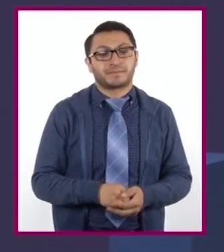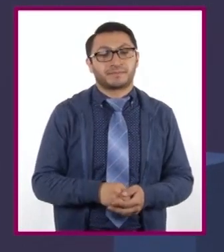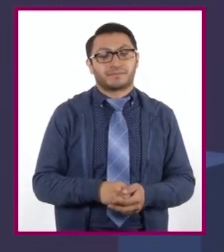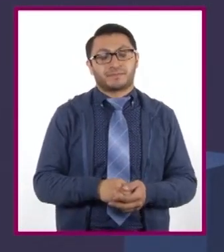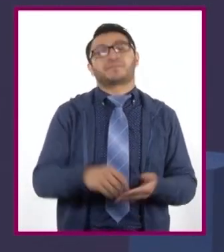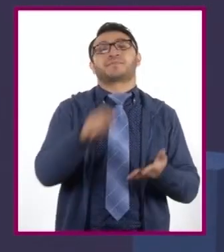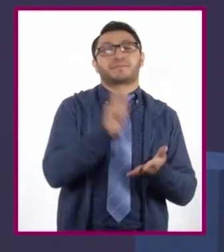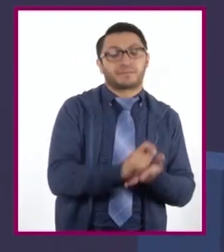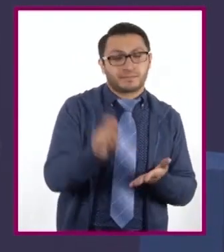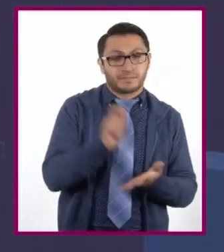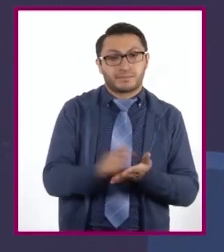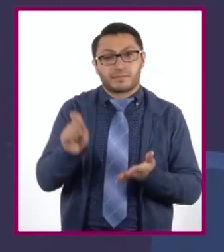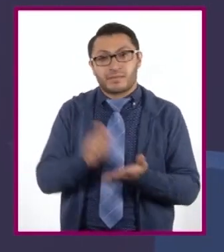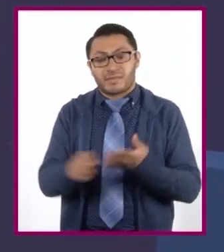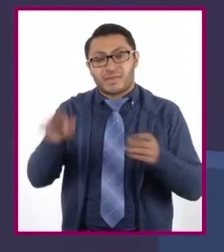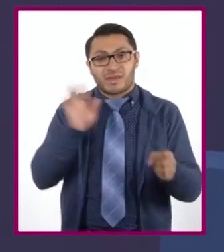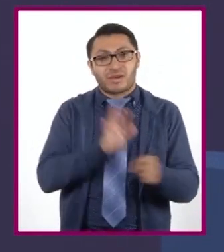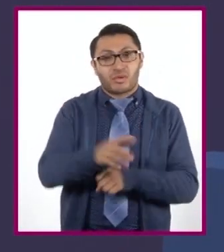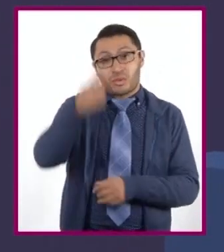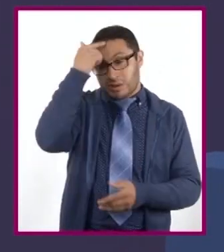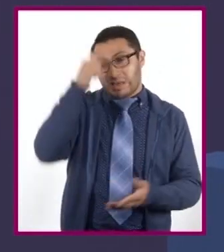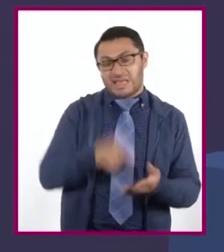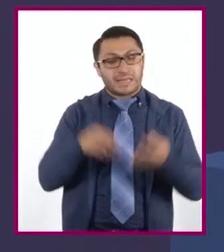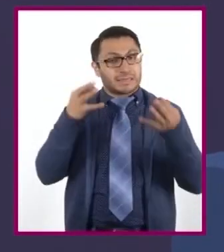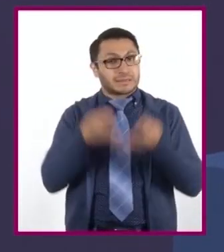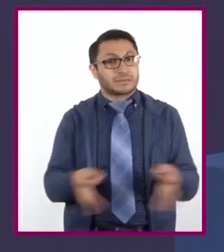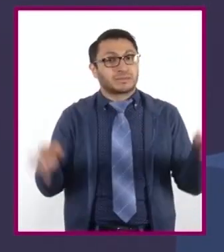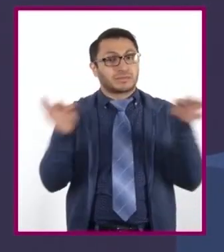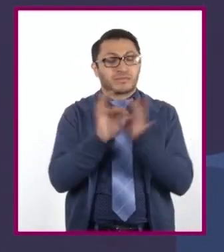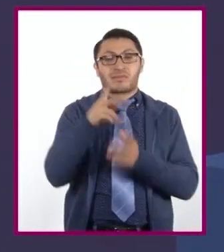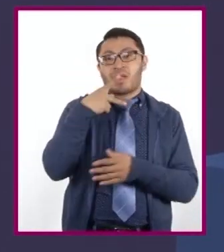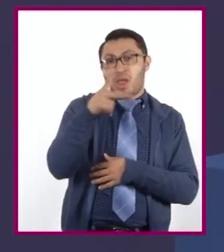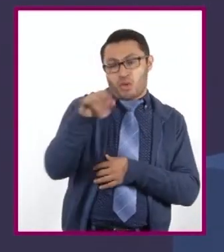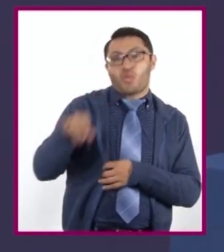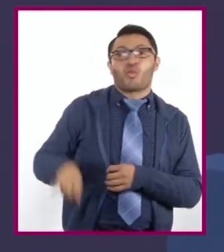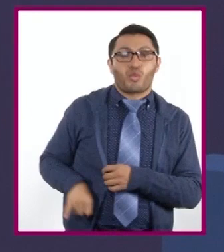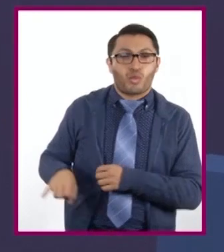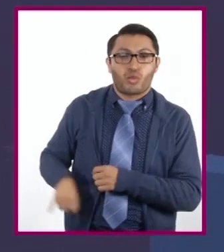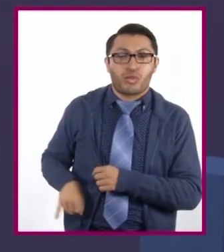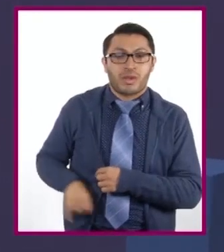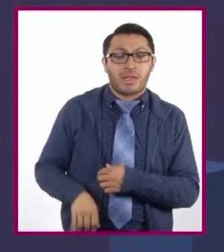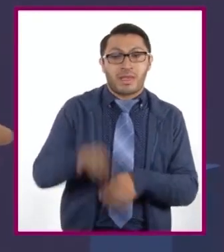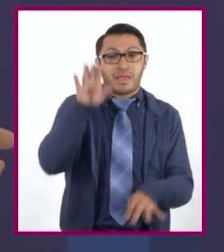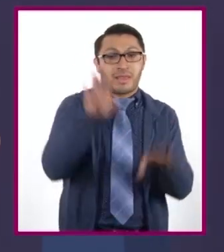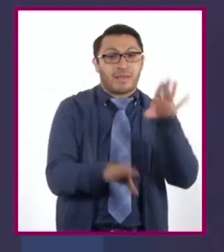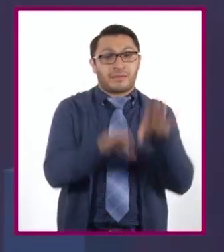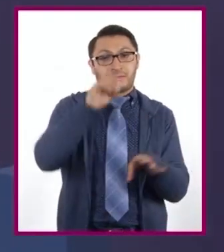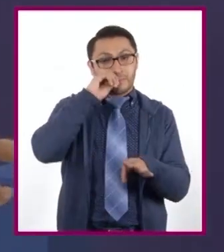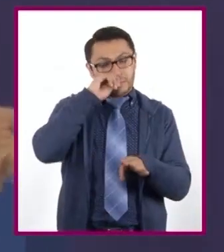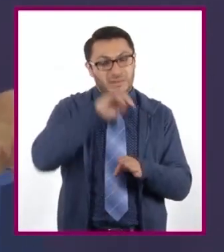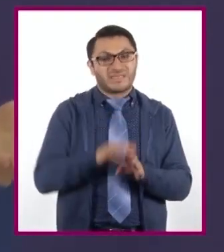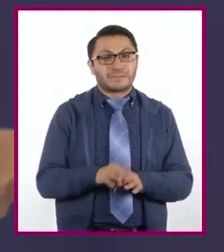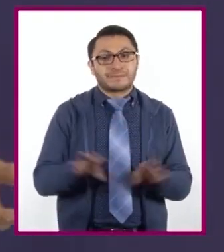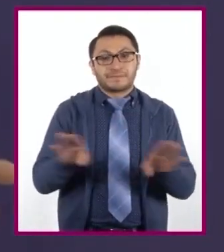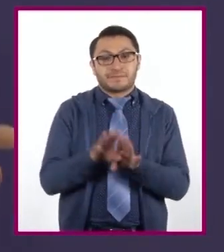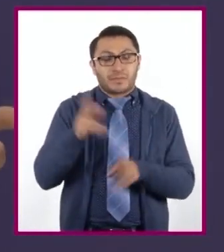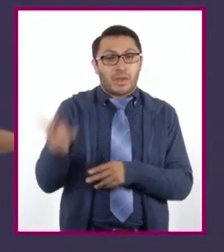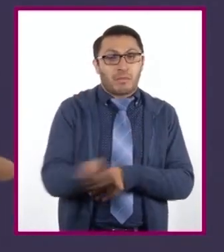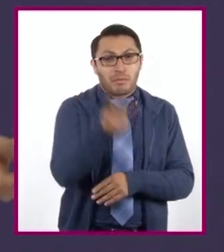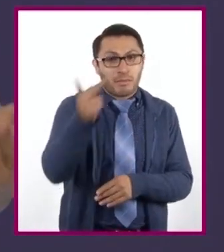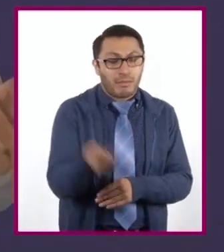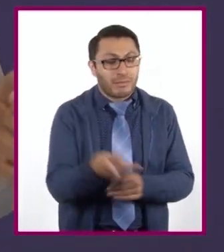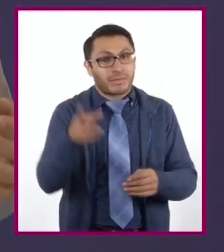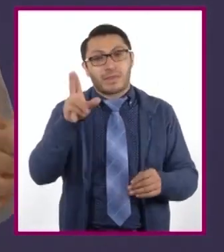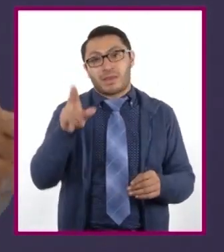Hacen anotaciones sobre lo que consideran relevante y sobre sus inquietudes. En ocasiones, en lugar de preguntas,